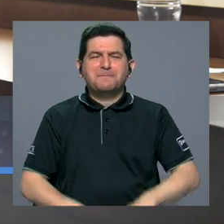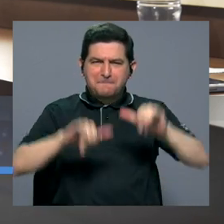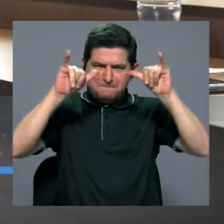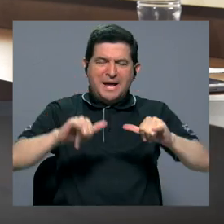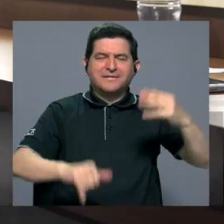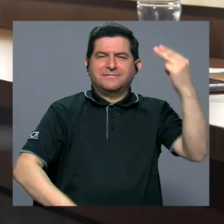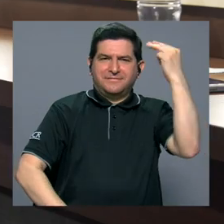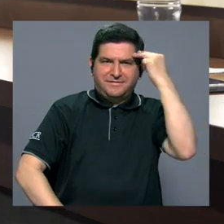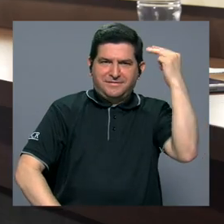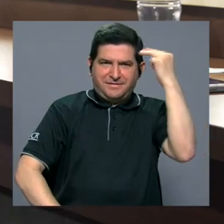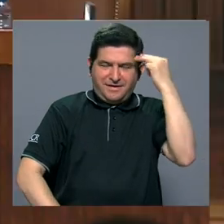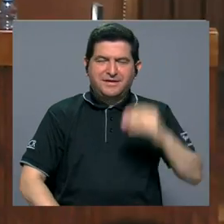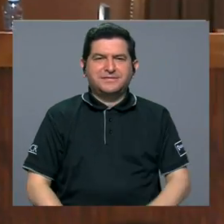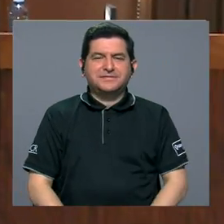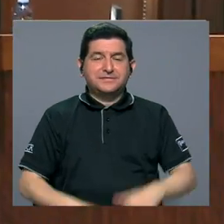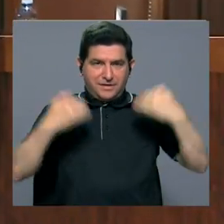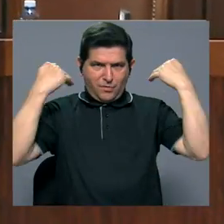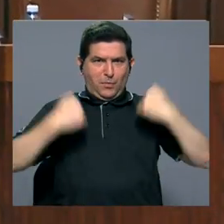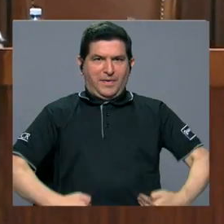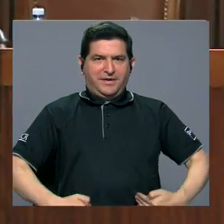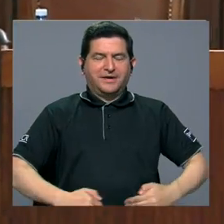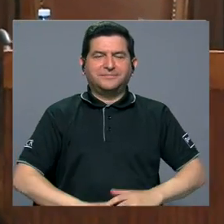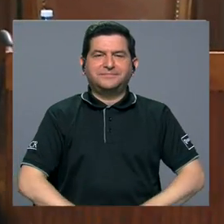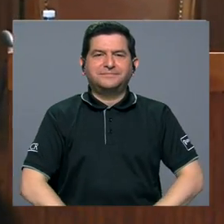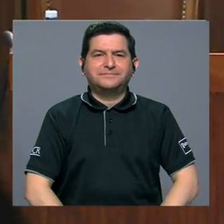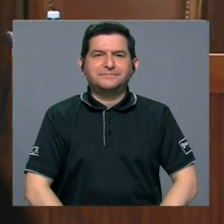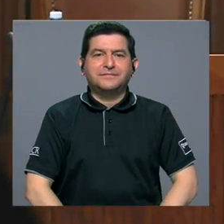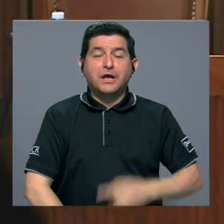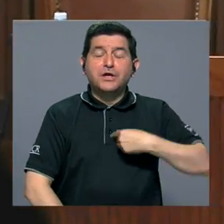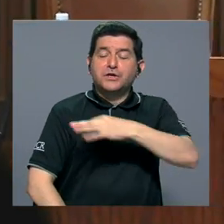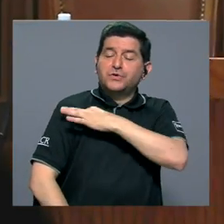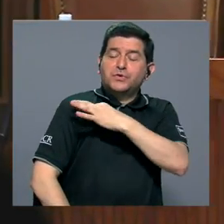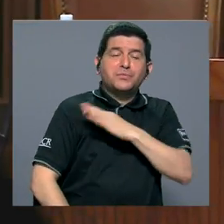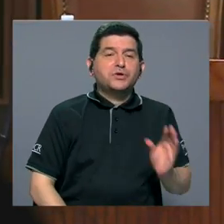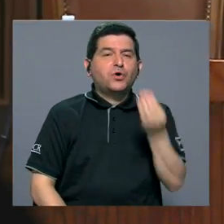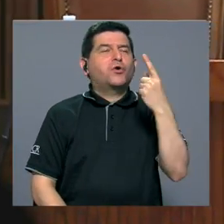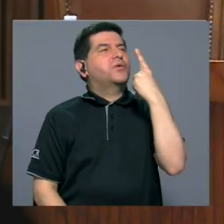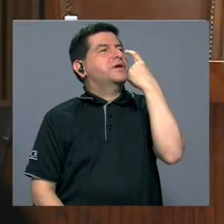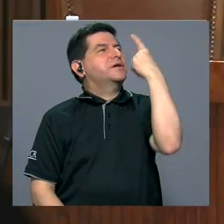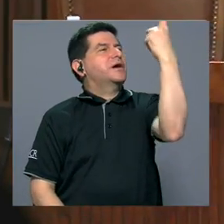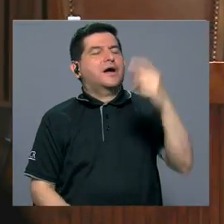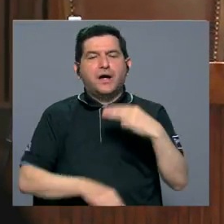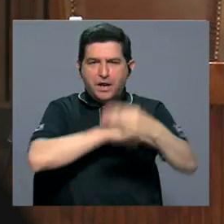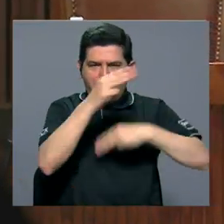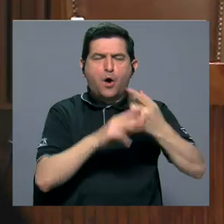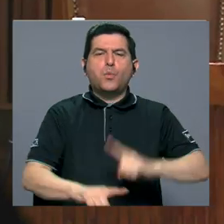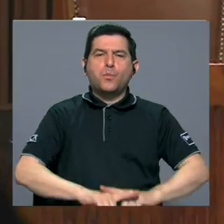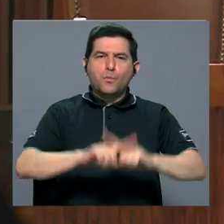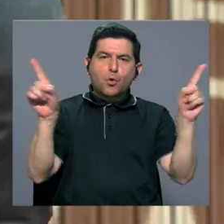presentes en las mentes humanas. Y yo invito a los jóvenes a soñar en un mundo